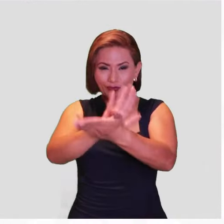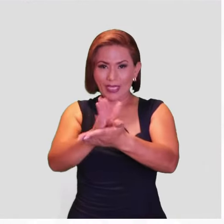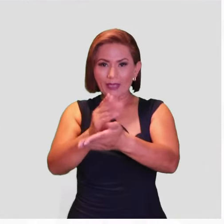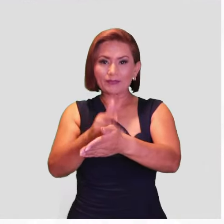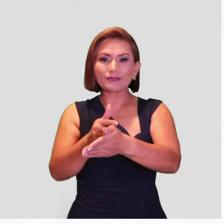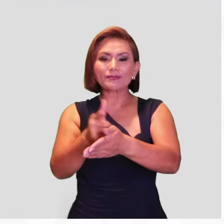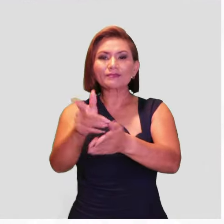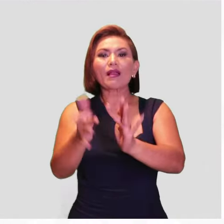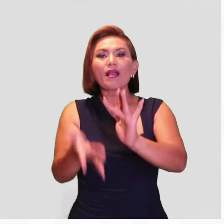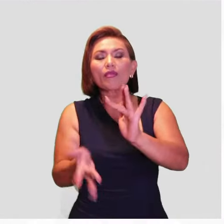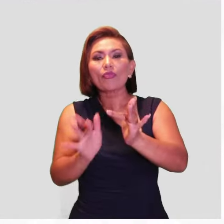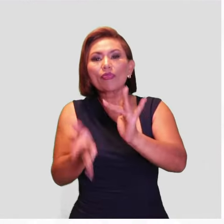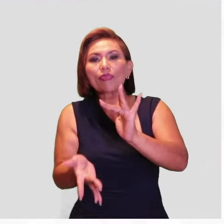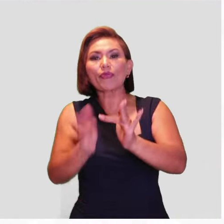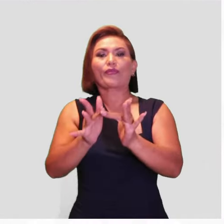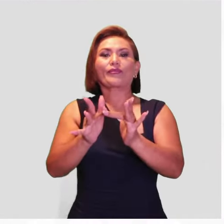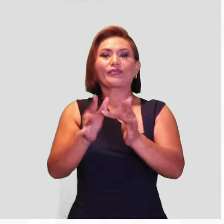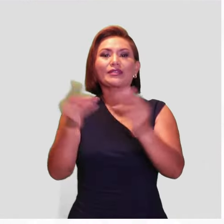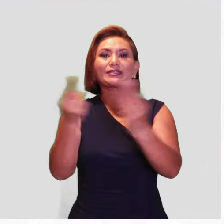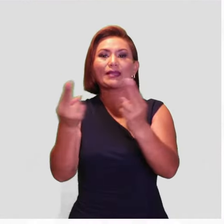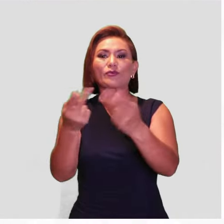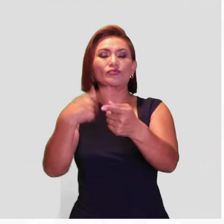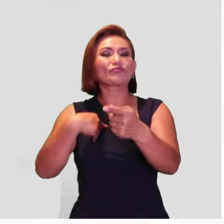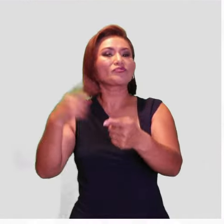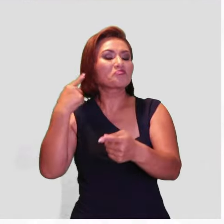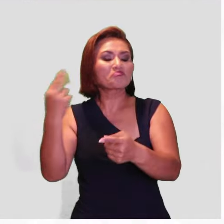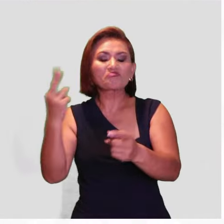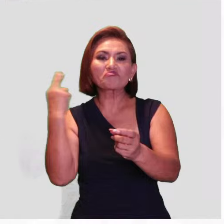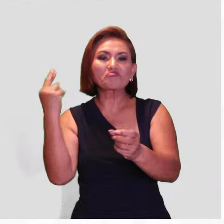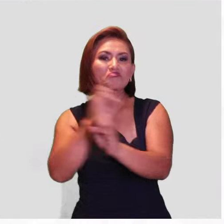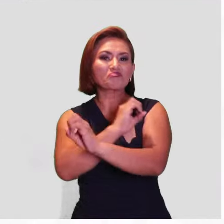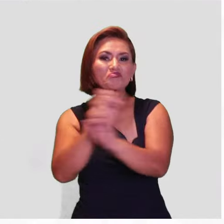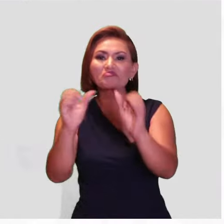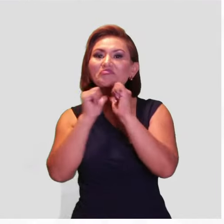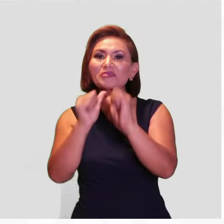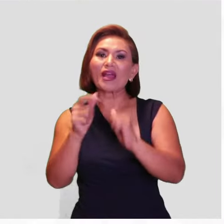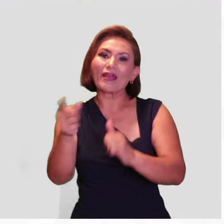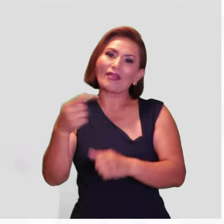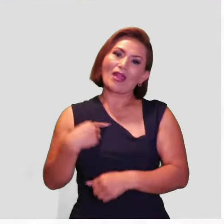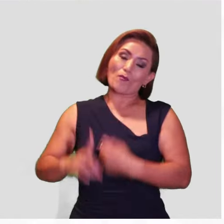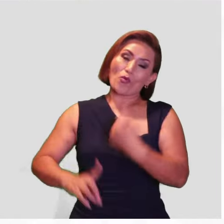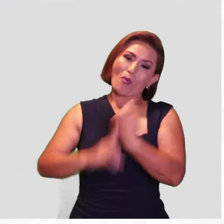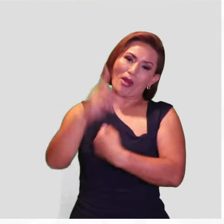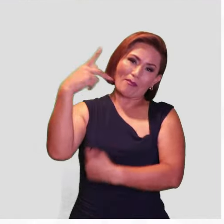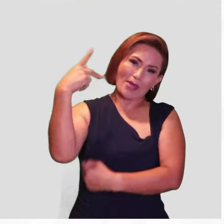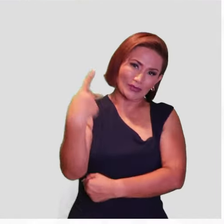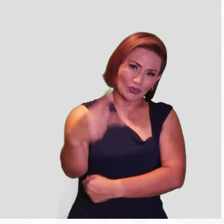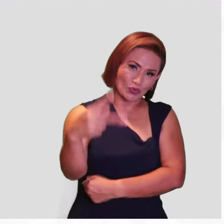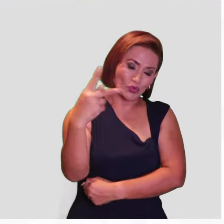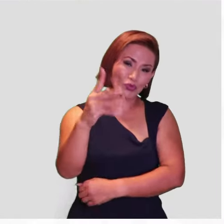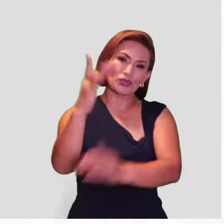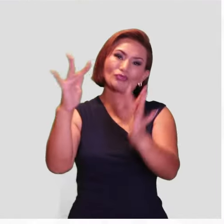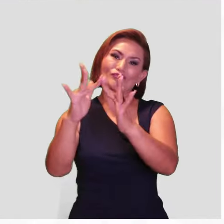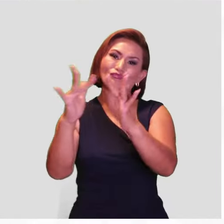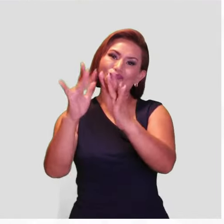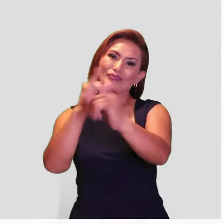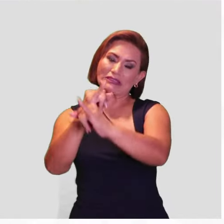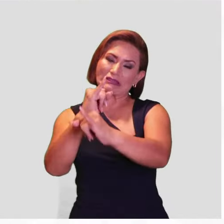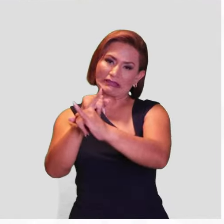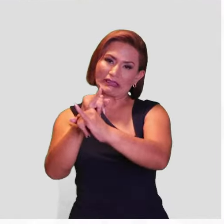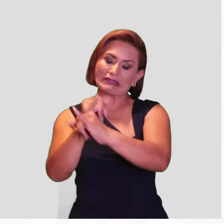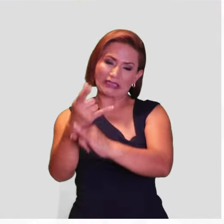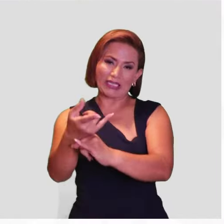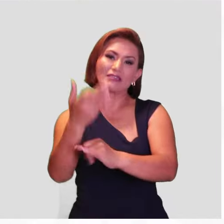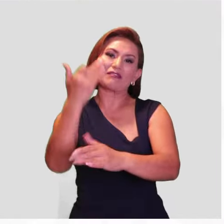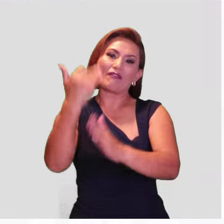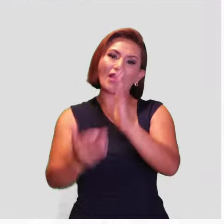estamos teniendo problemas técnicos y no lo estamos escuchando. Probablemente sea el tema de conexión,